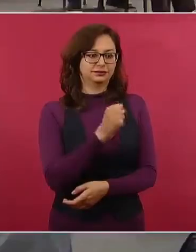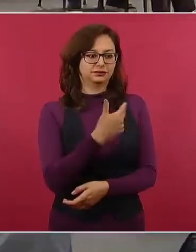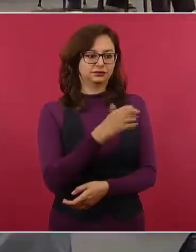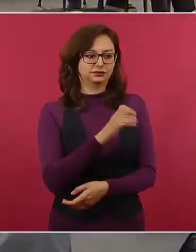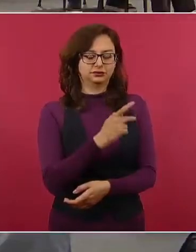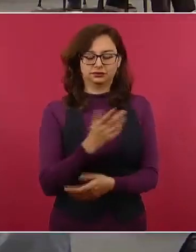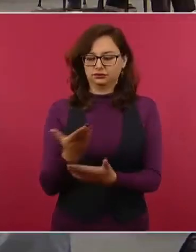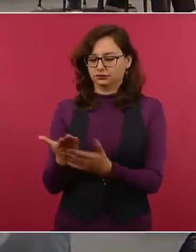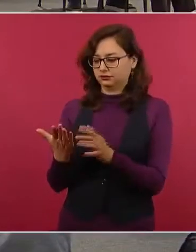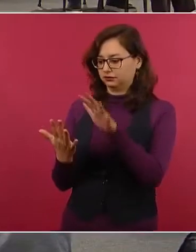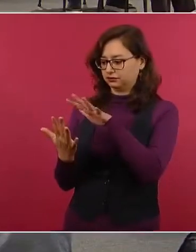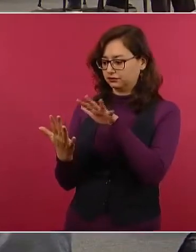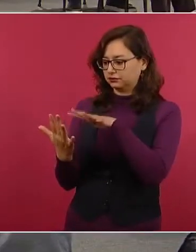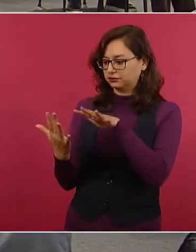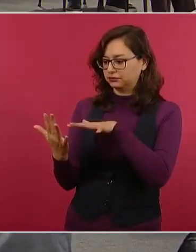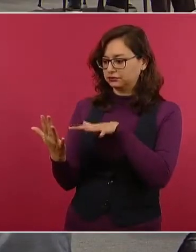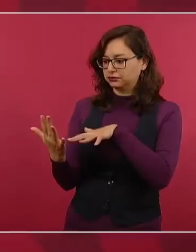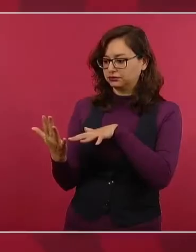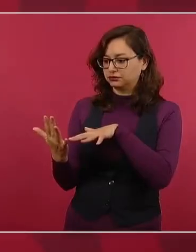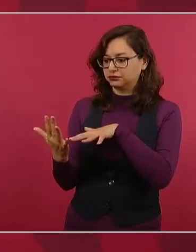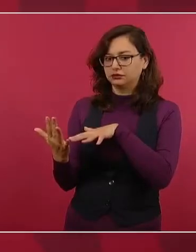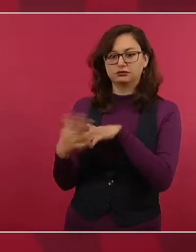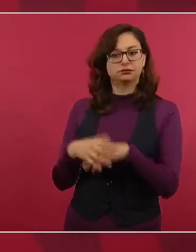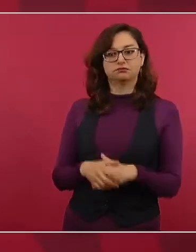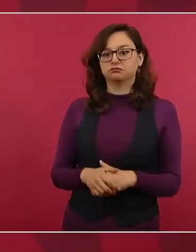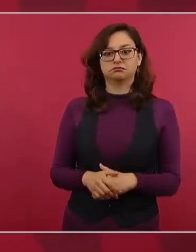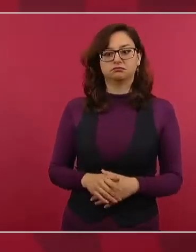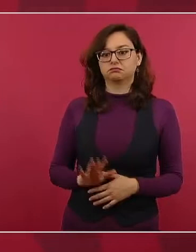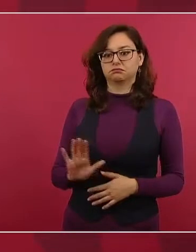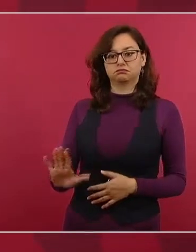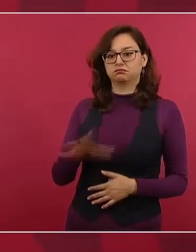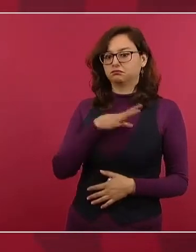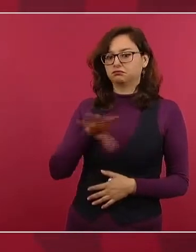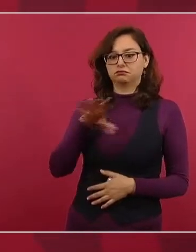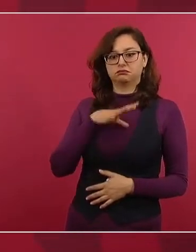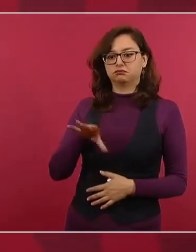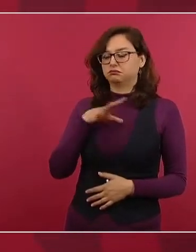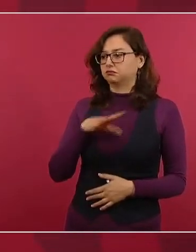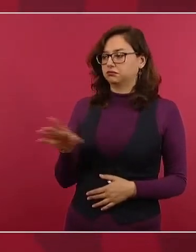regresó al poco tiempo. Yo no puedo presentar estos.